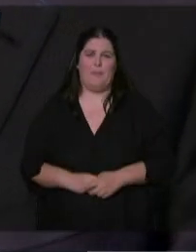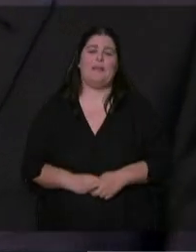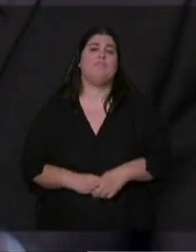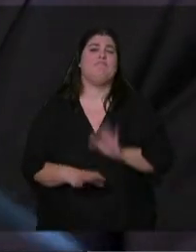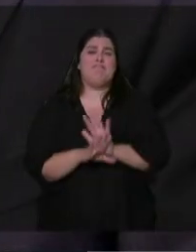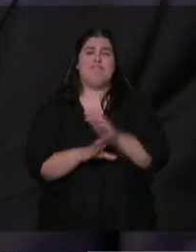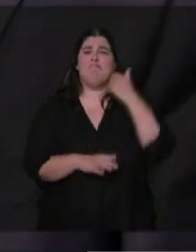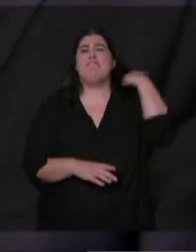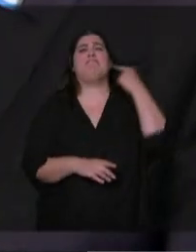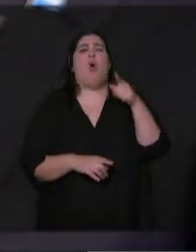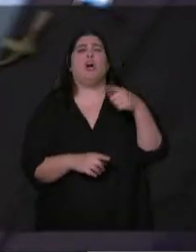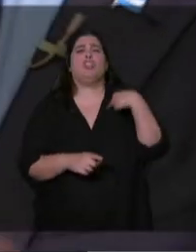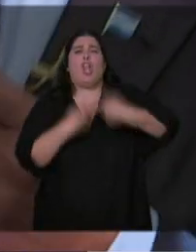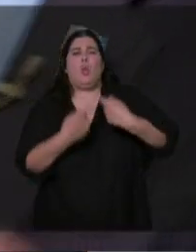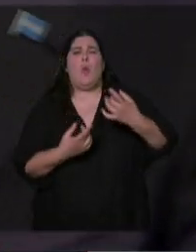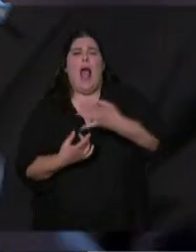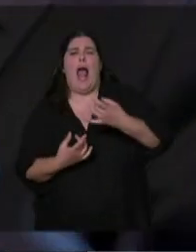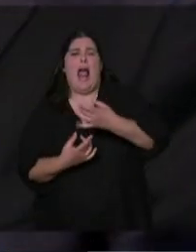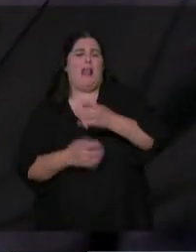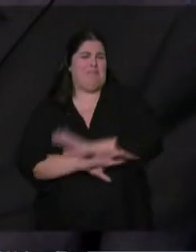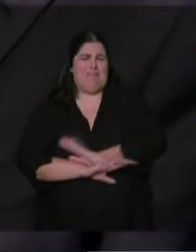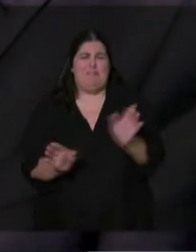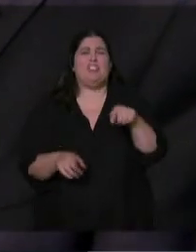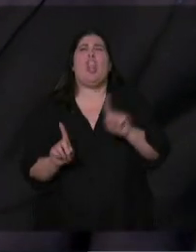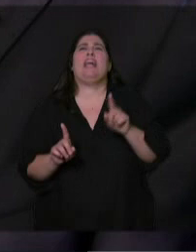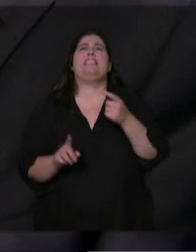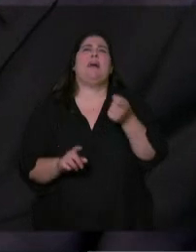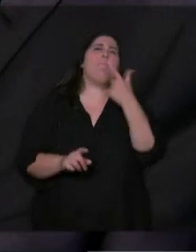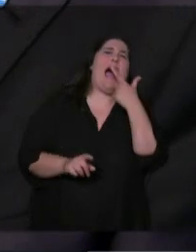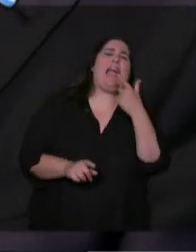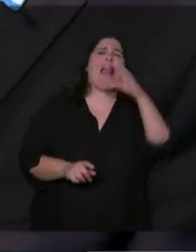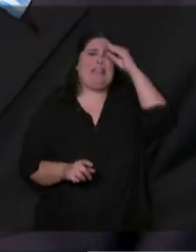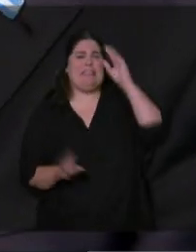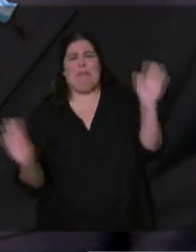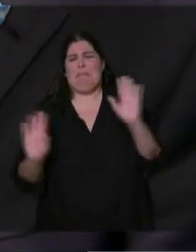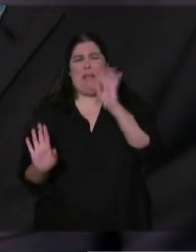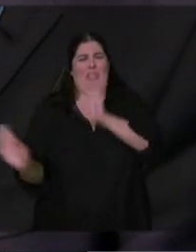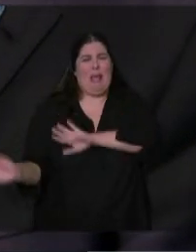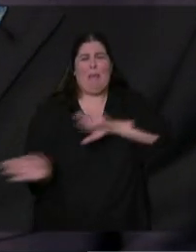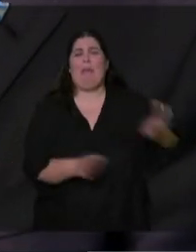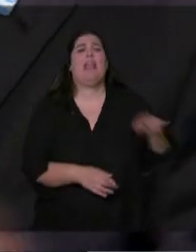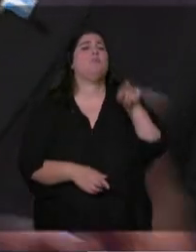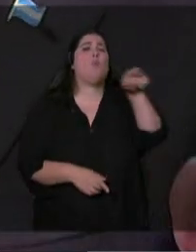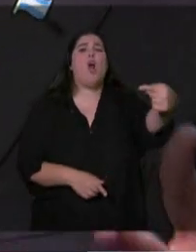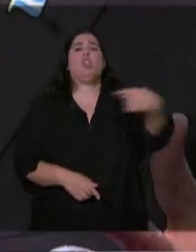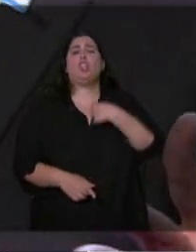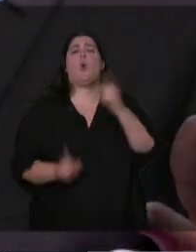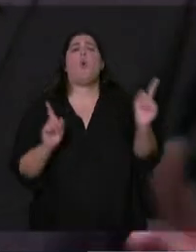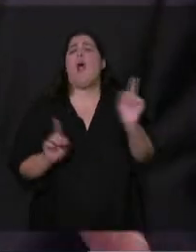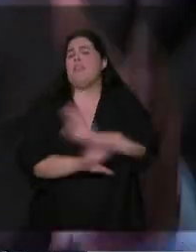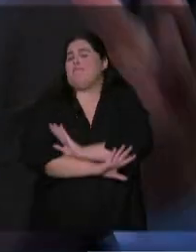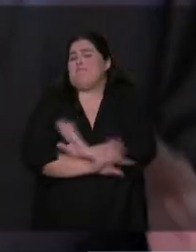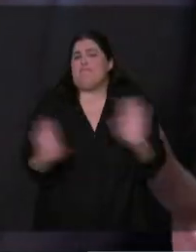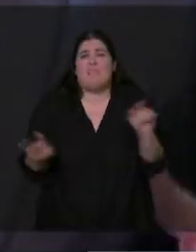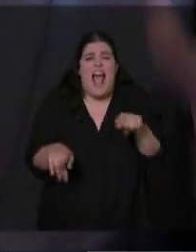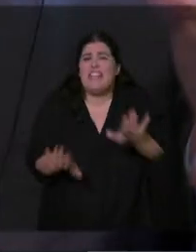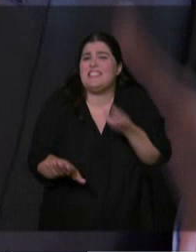sentido que sigas con la Chicana Esto no es entre ma y Cristina Javier esto es vos o yo es así de simple